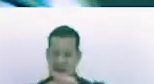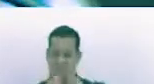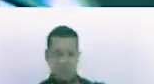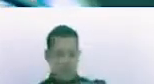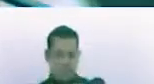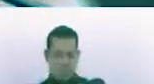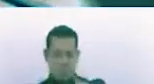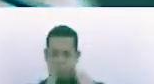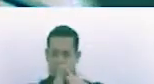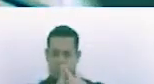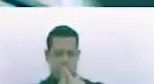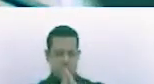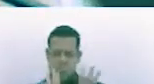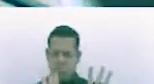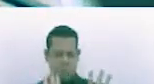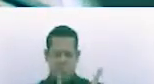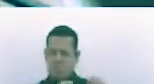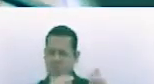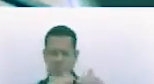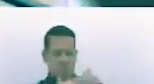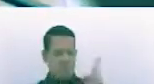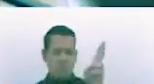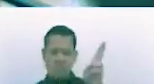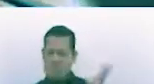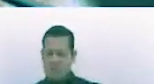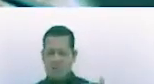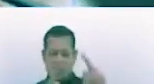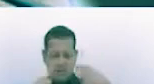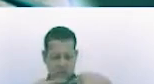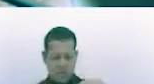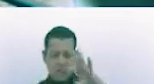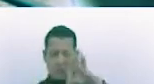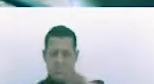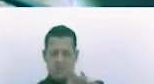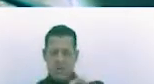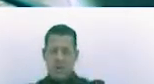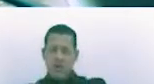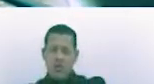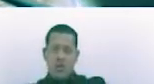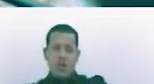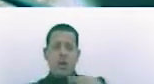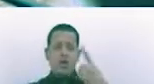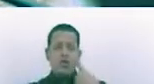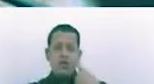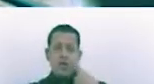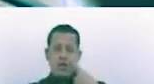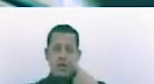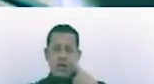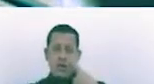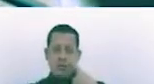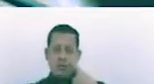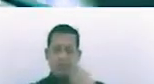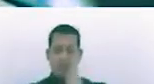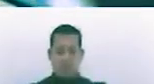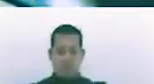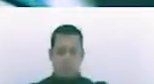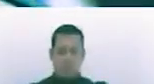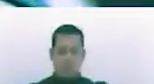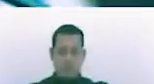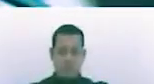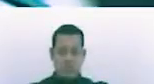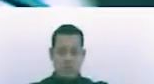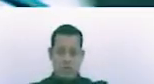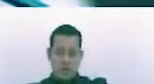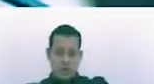domicilio, perfectamente pueden mantener su DUI y seguir votando en los lugares donde a ustedes también les corresponde según